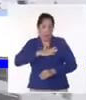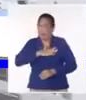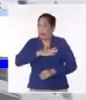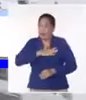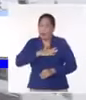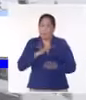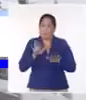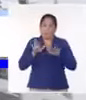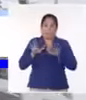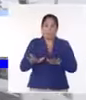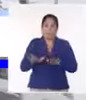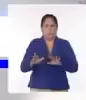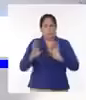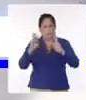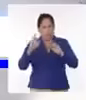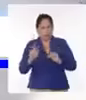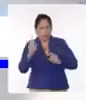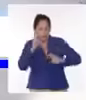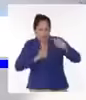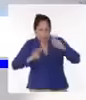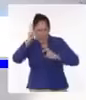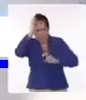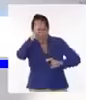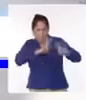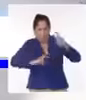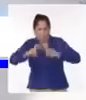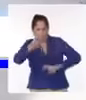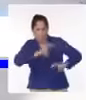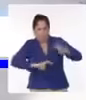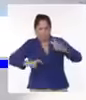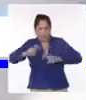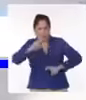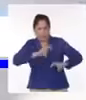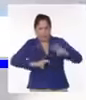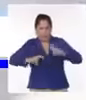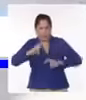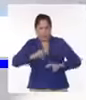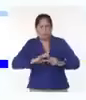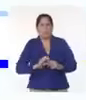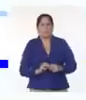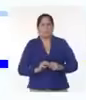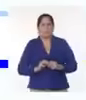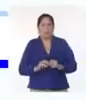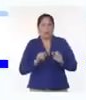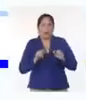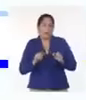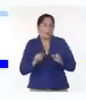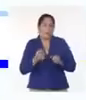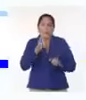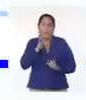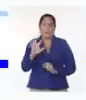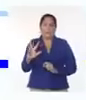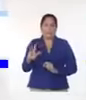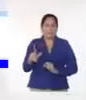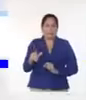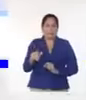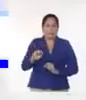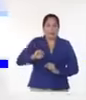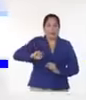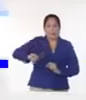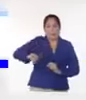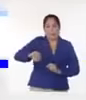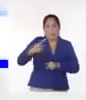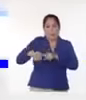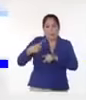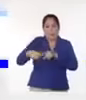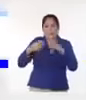los resultados de una minuciosa indagación que deja al descubierto un siniestro entramado de manipulación y desvío de productos